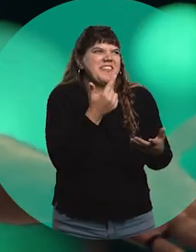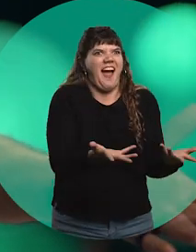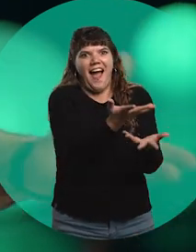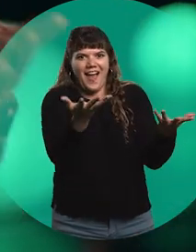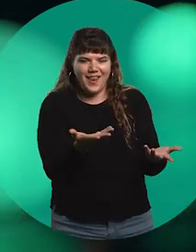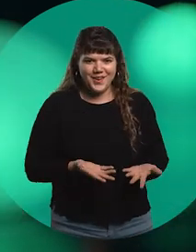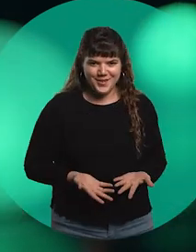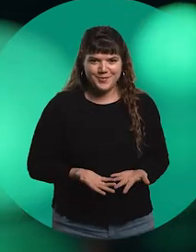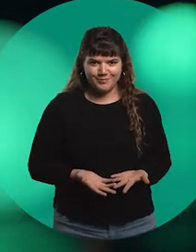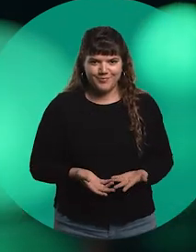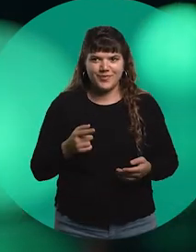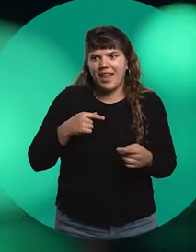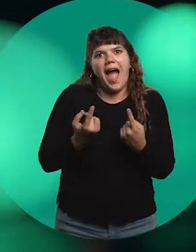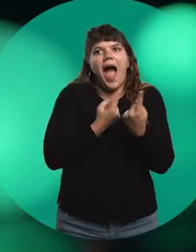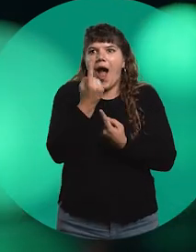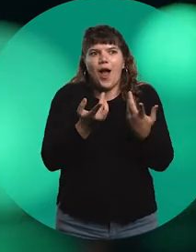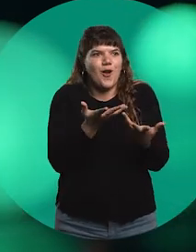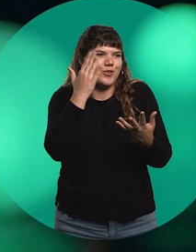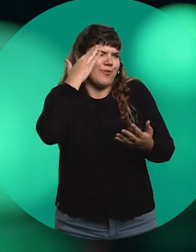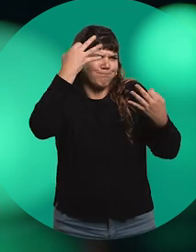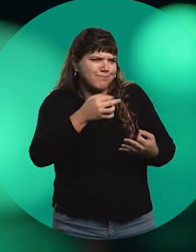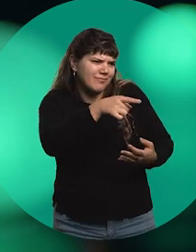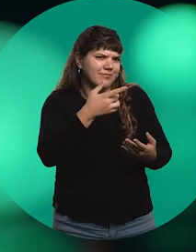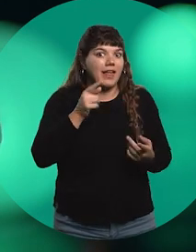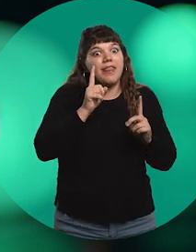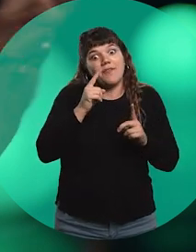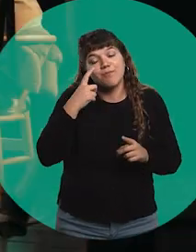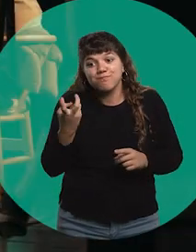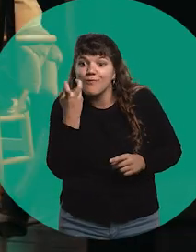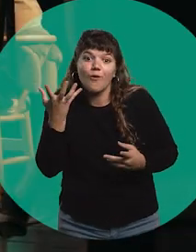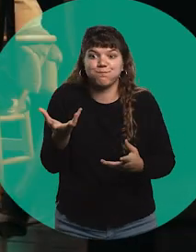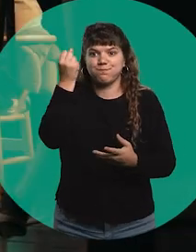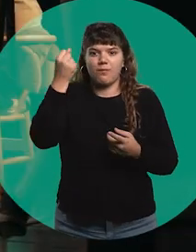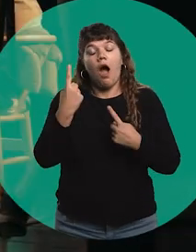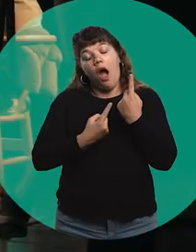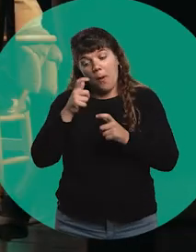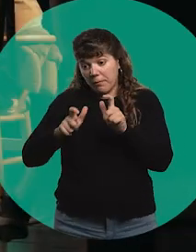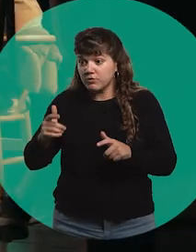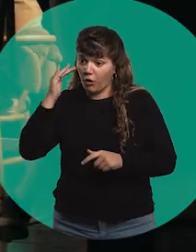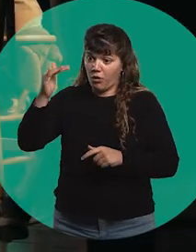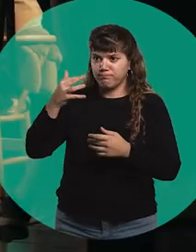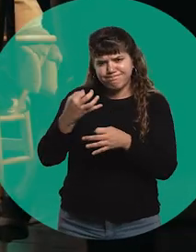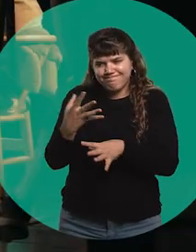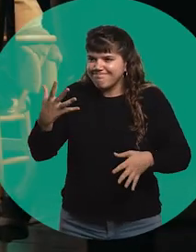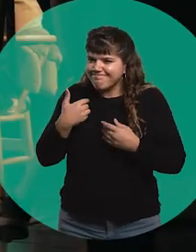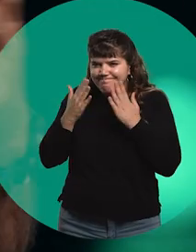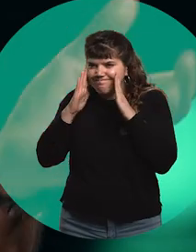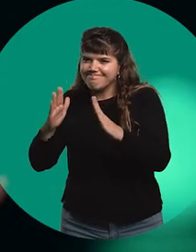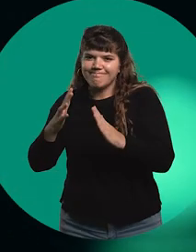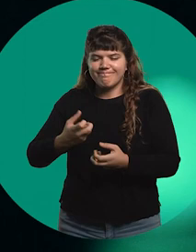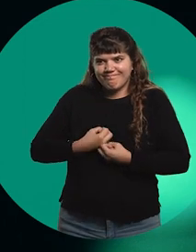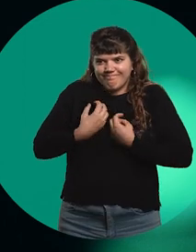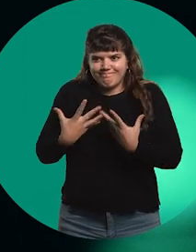servir. Algún talento tenemos. El tema es encontrarlo. ¿Qué cosas, no? Algunos nos encontramos en la docencia y hacemos aflorar ese